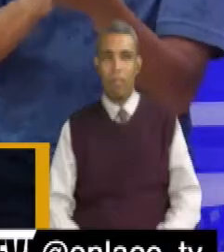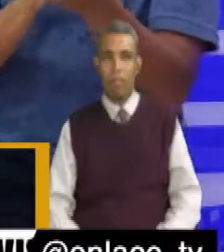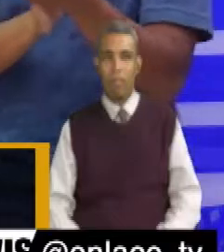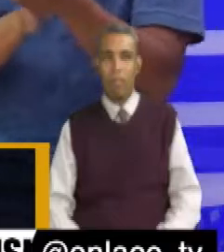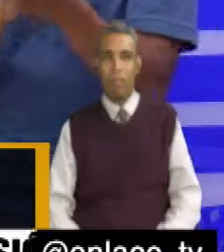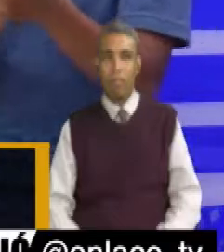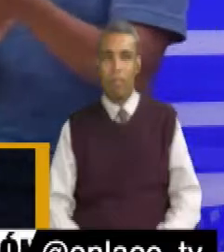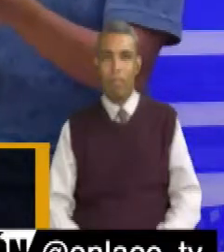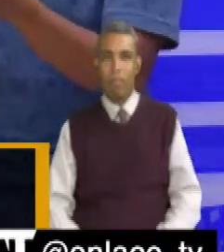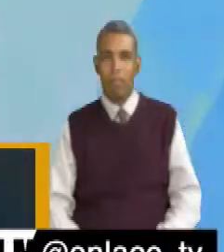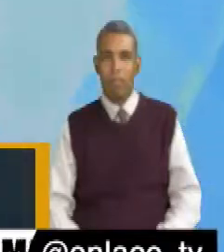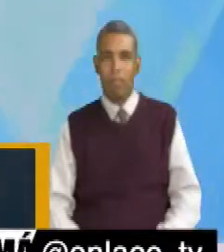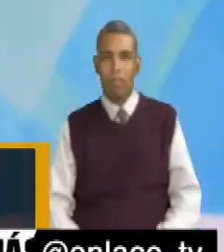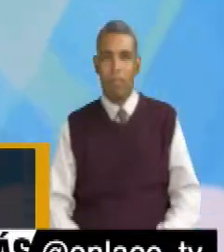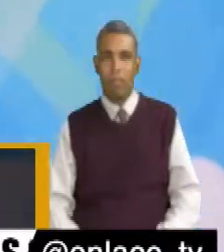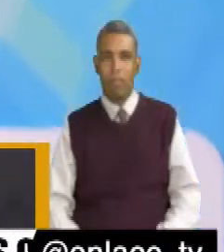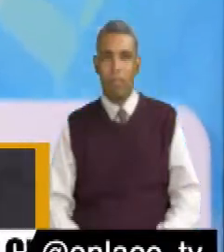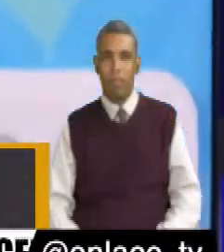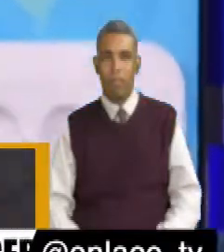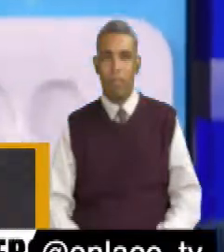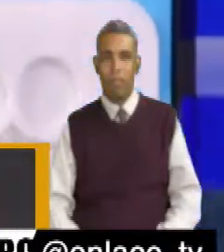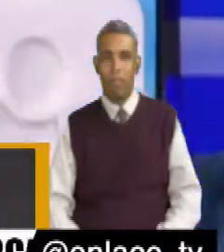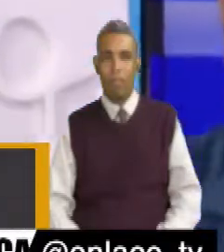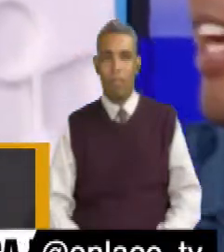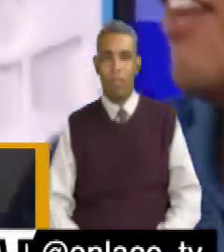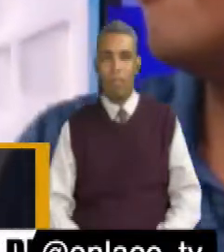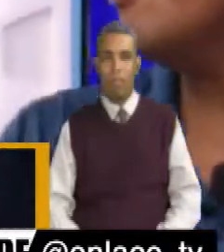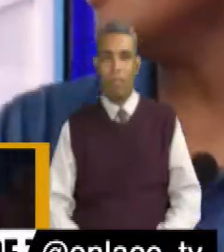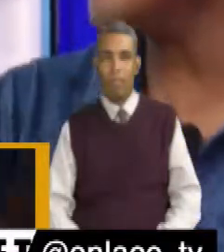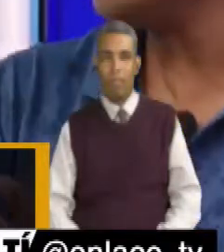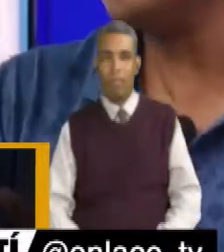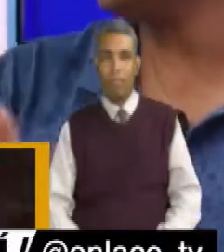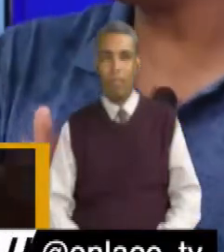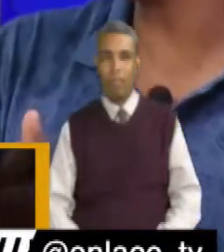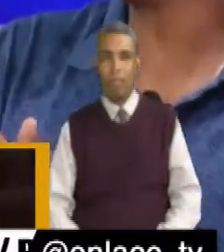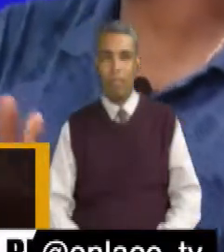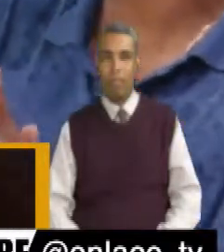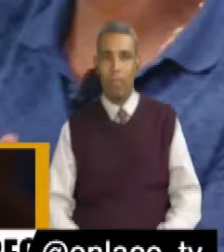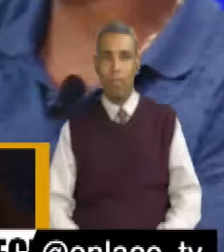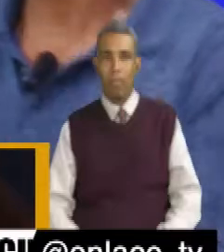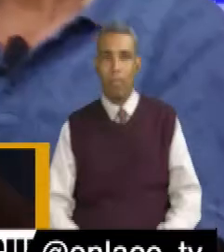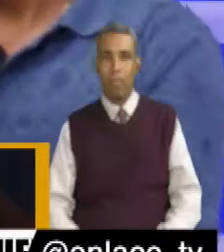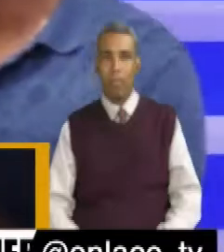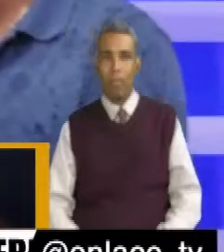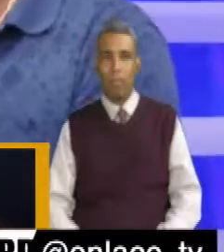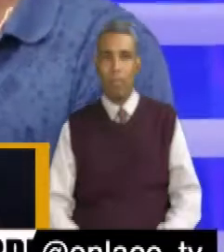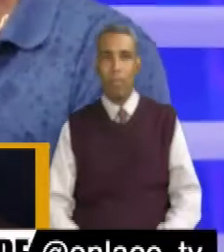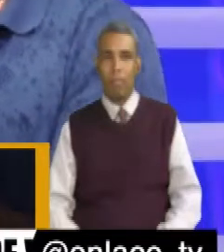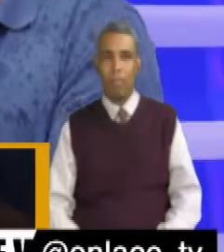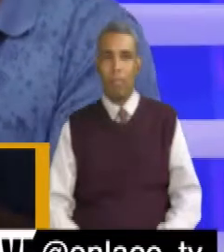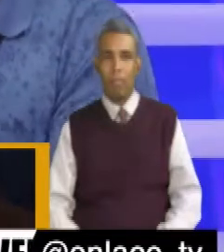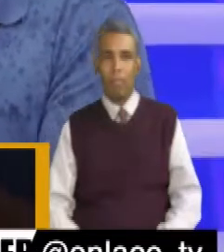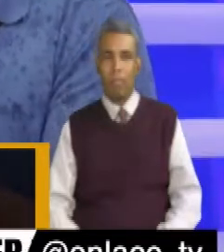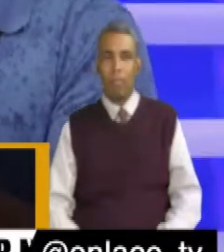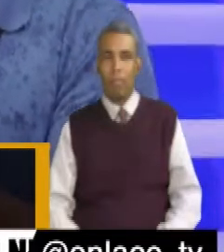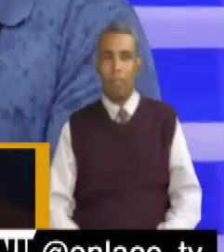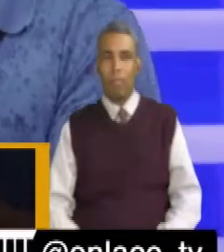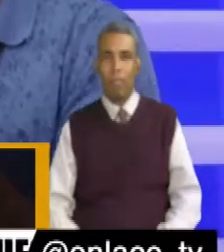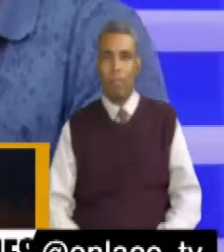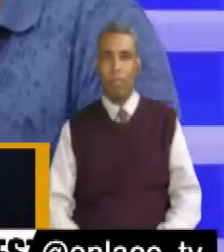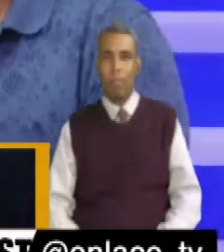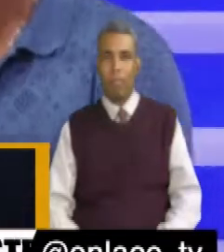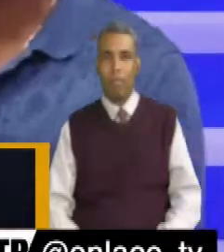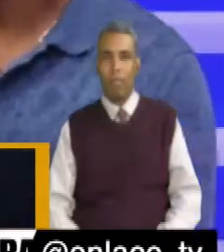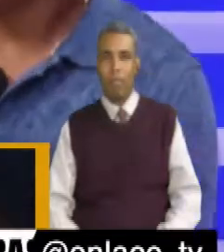el repertorio mío! ¡Por eso locamente hoy estás deseándome! ¡No sabe nada, él no